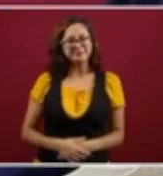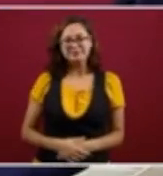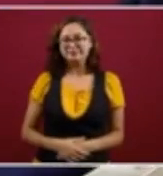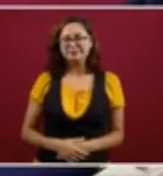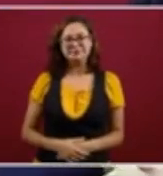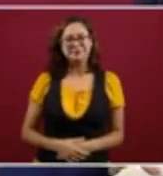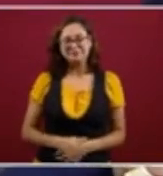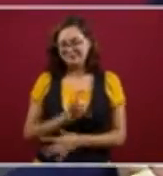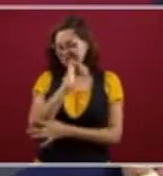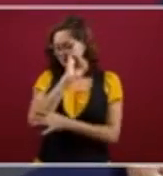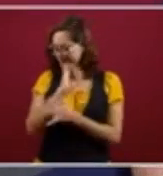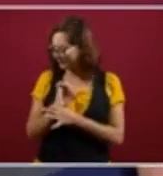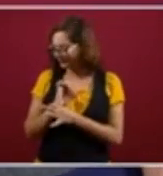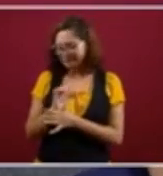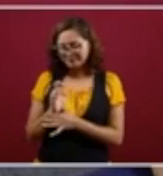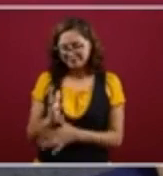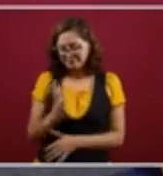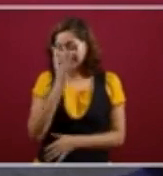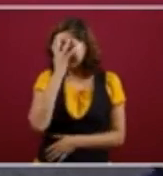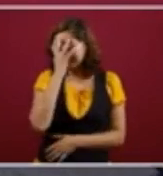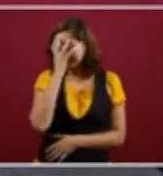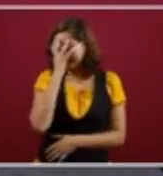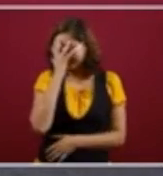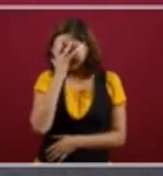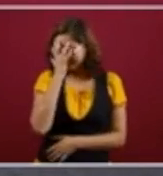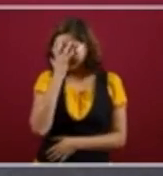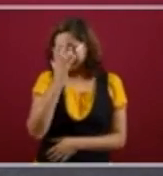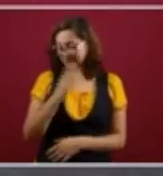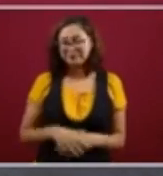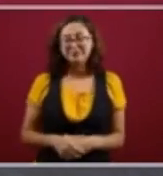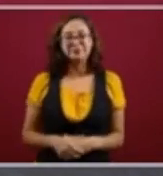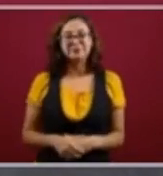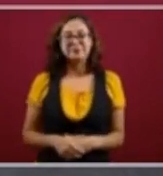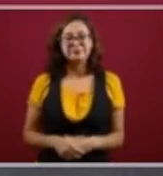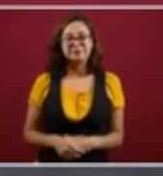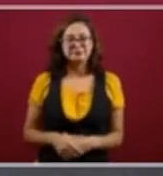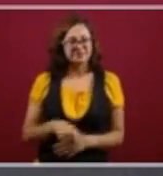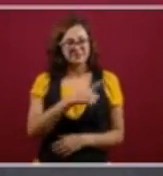Debería dar vergüenza. Bueno, pues